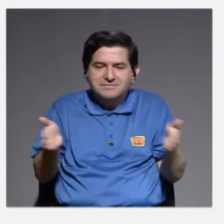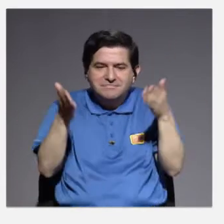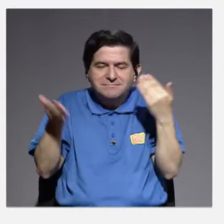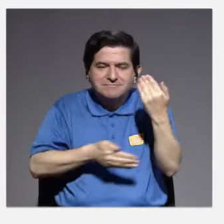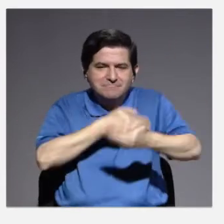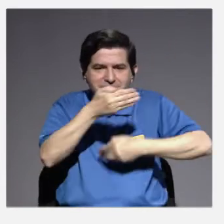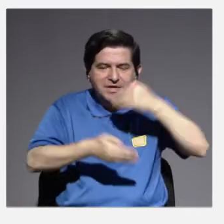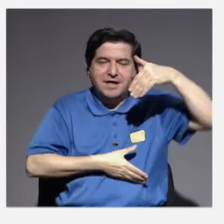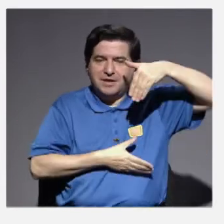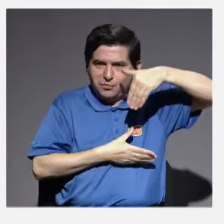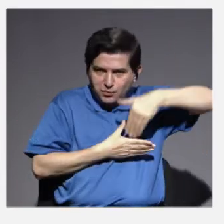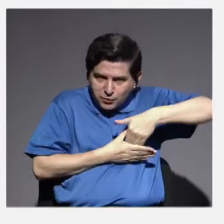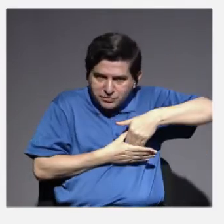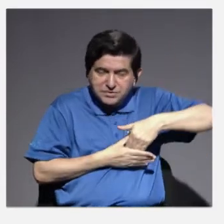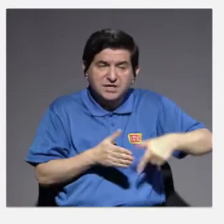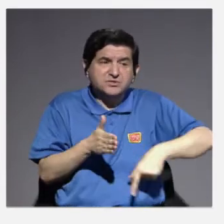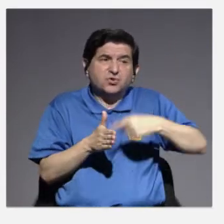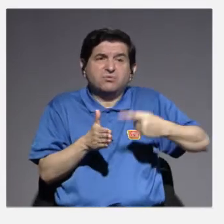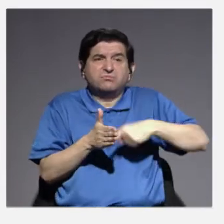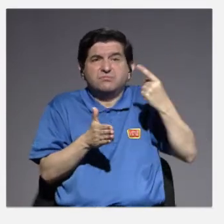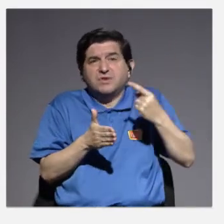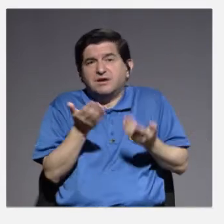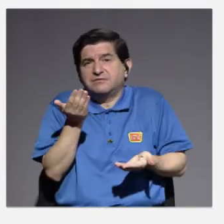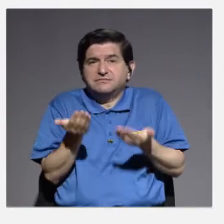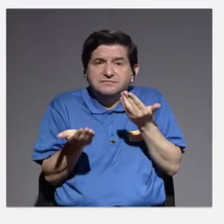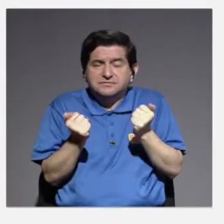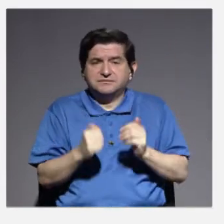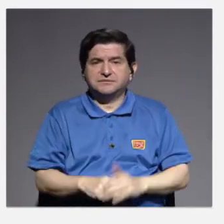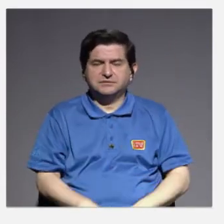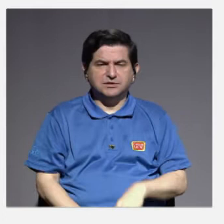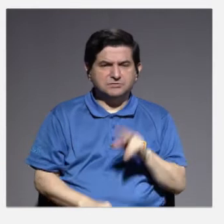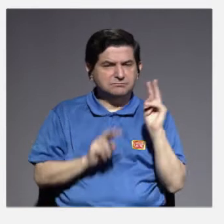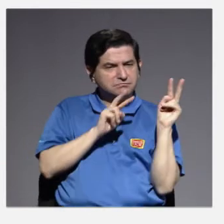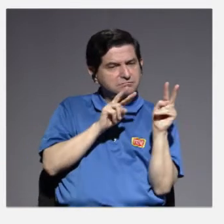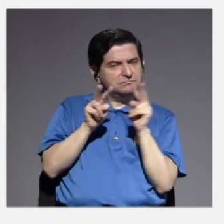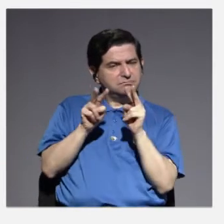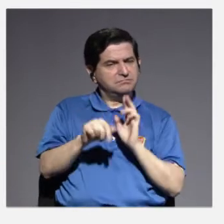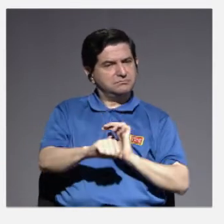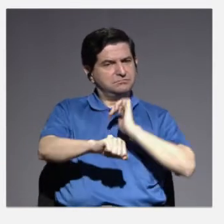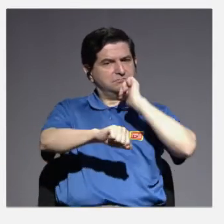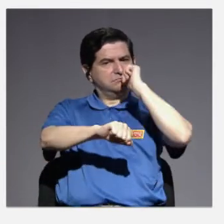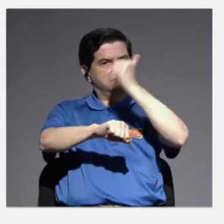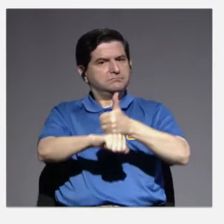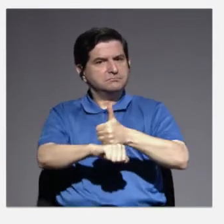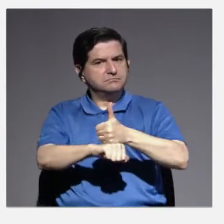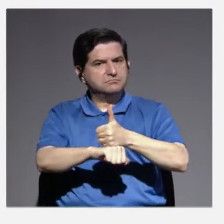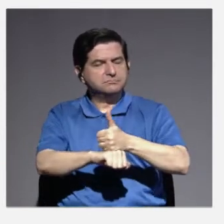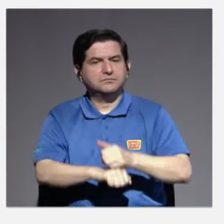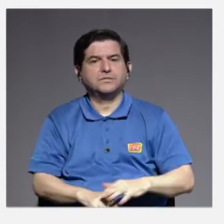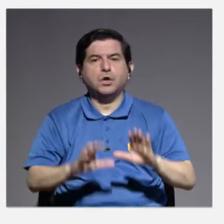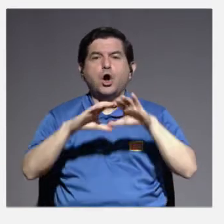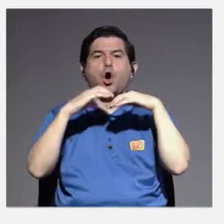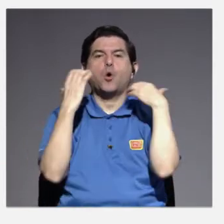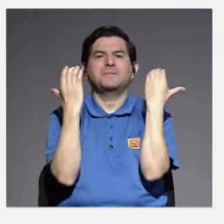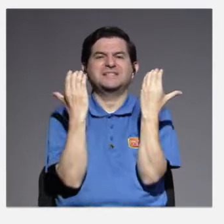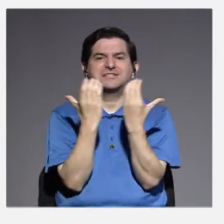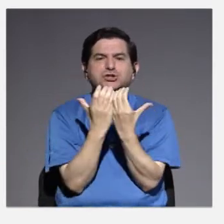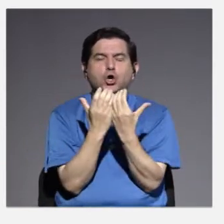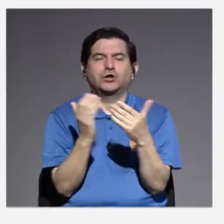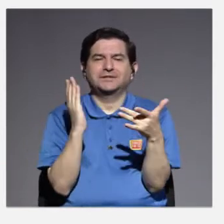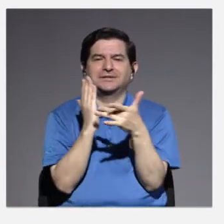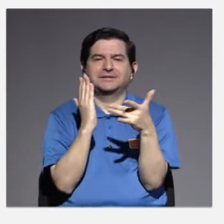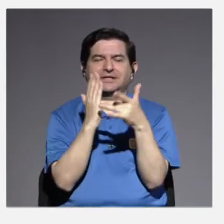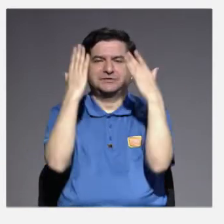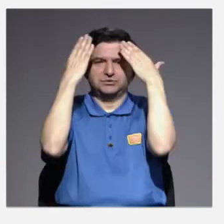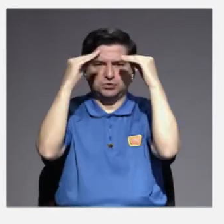procesos internamente, y en algunos casos podemos observar también el establecimiento de comisiones de tecnologías